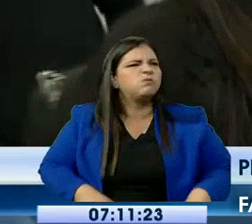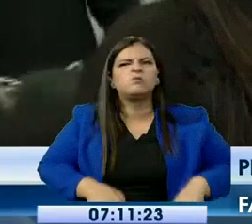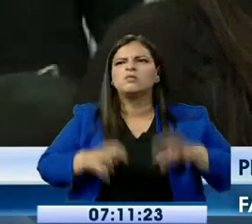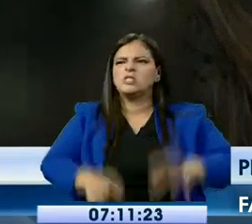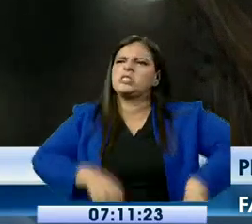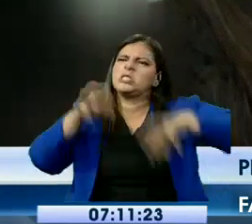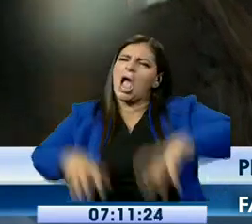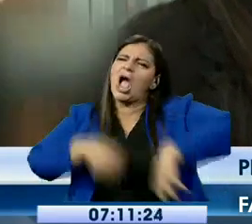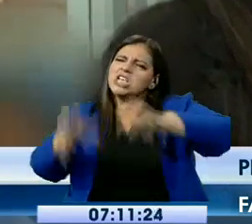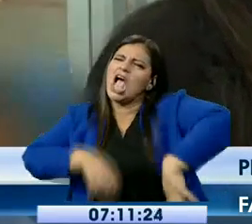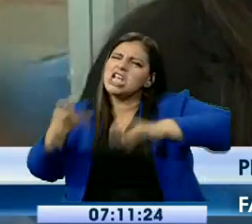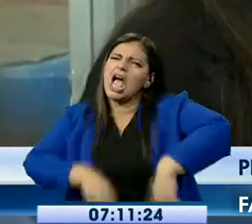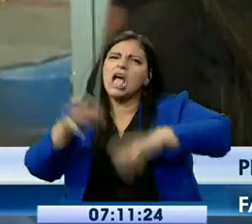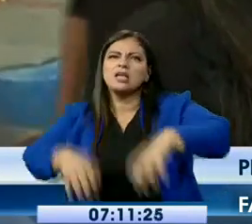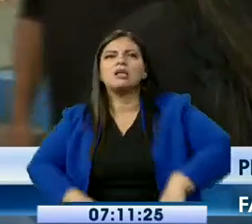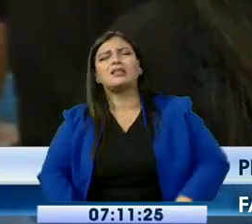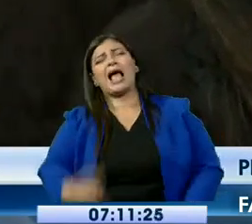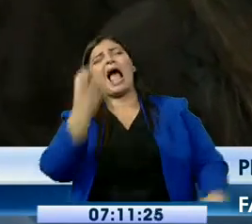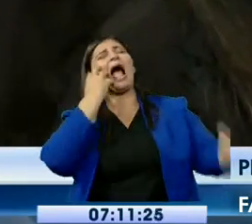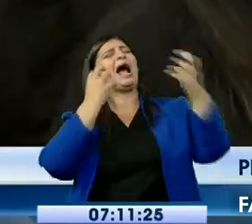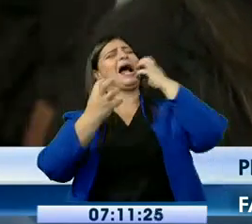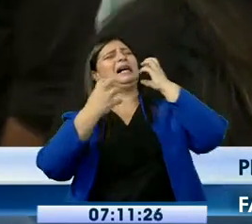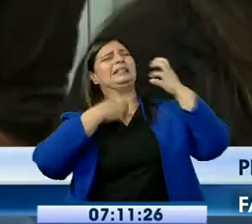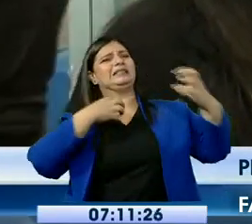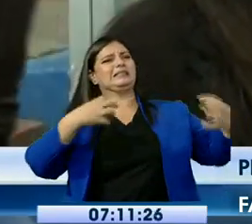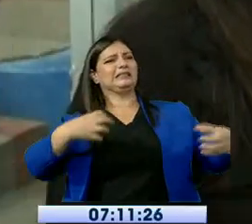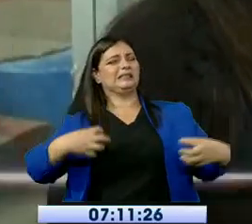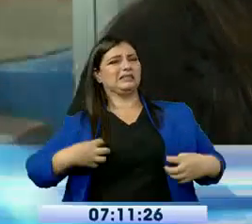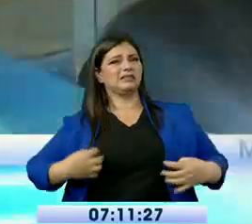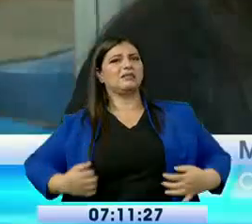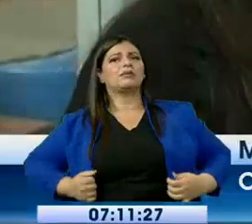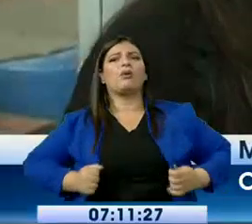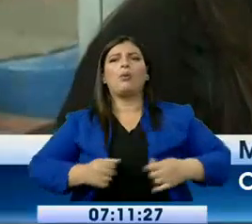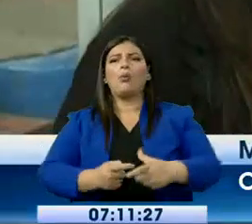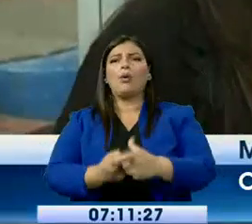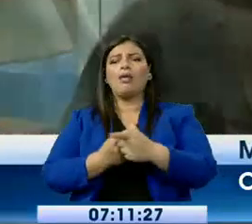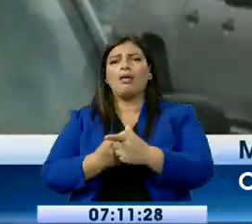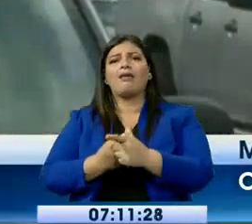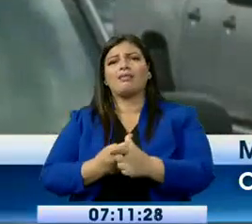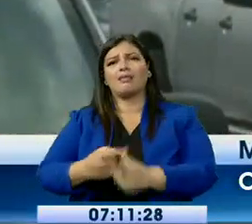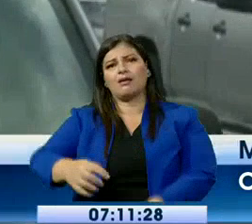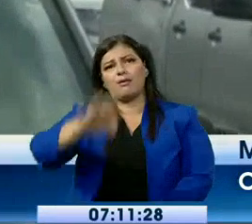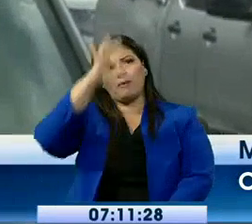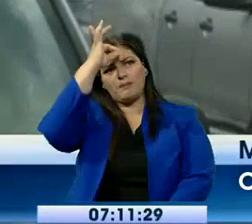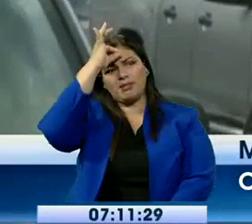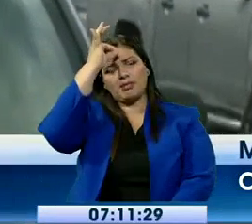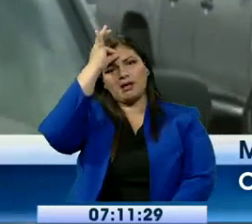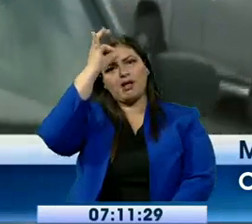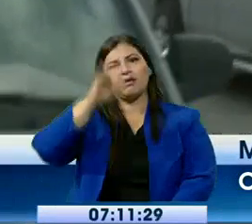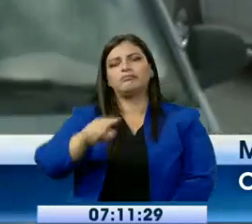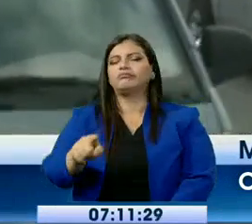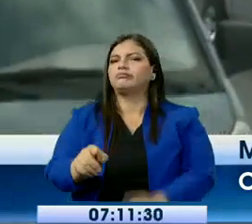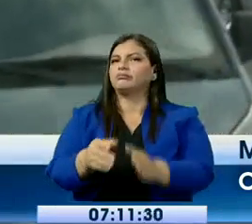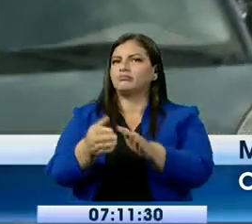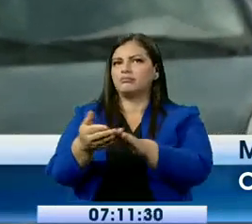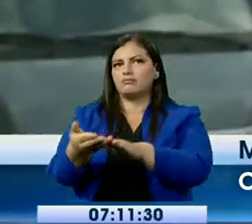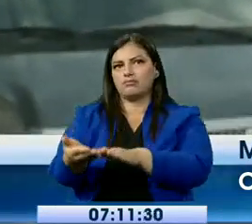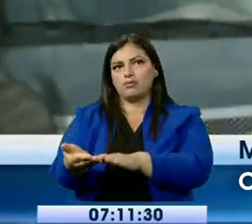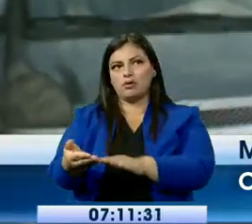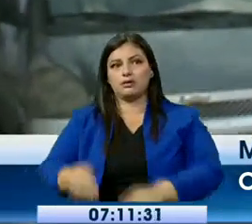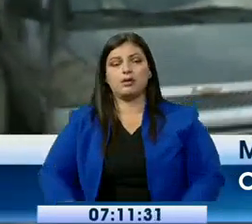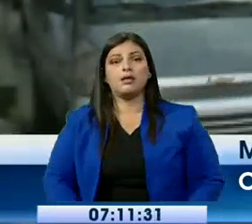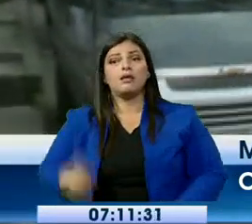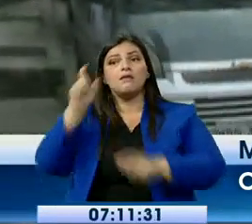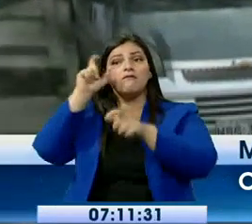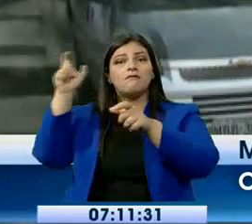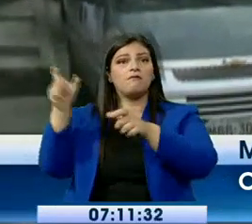una cuestión judicial, sino una cuestión civil, y que esto tenía que encargarse el municipio. Se trataría de perros raza pastor